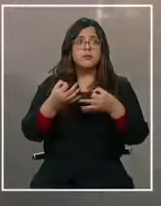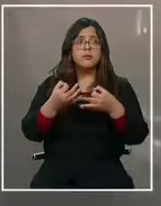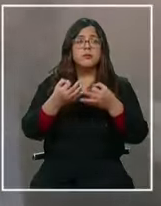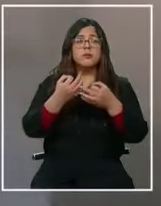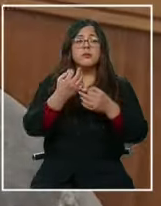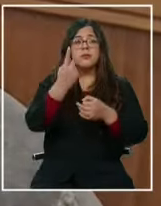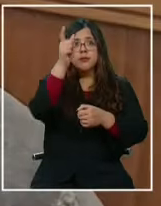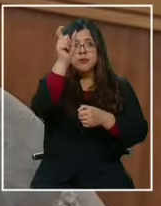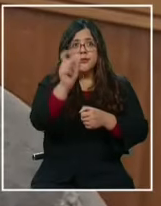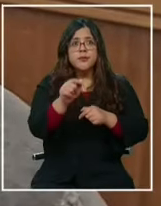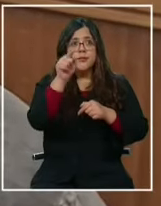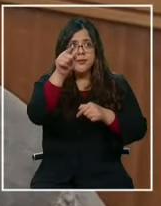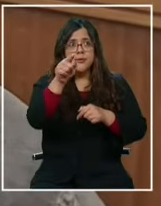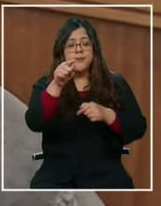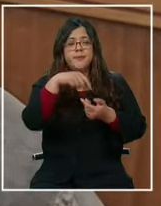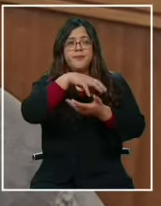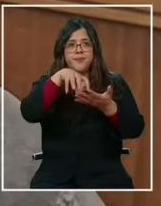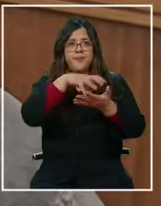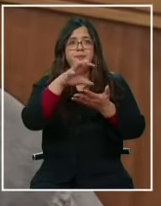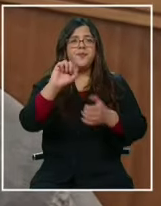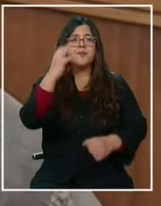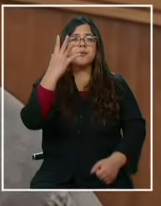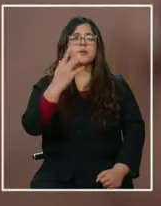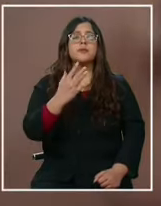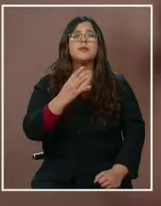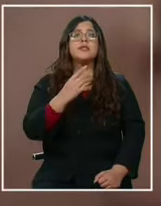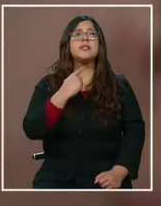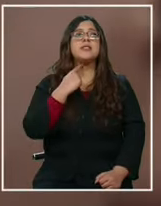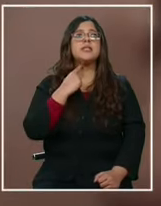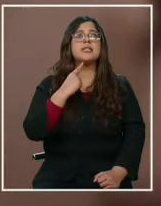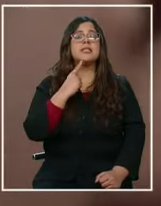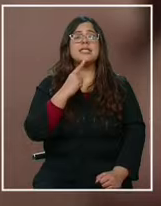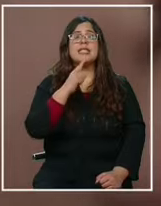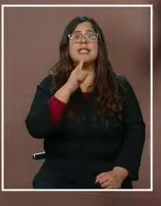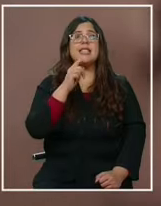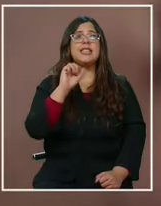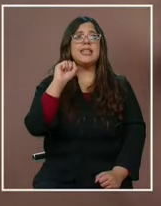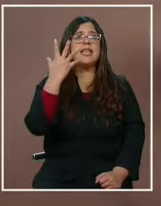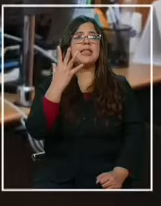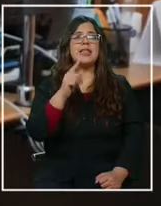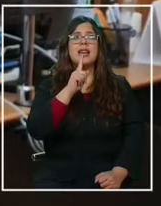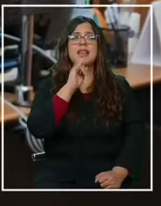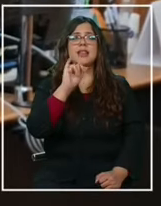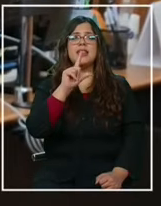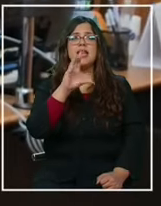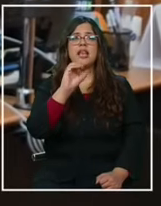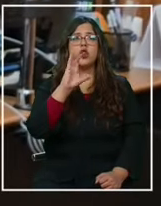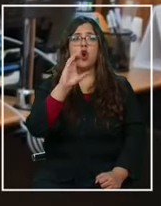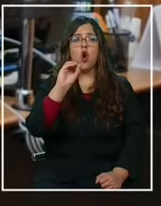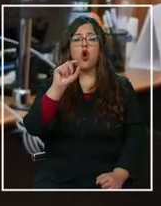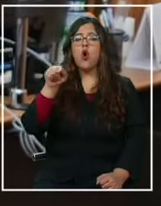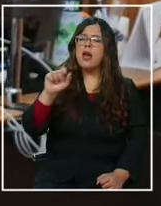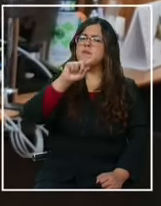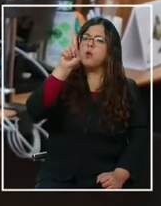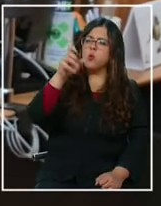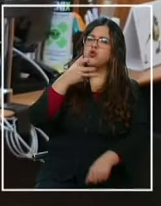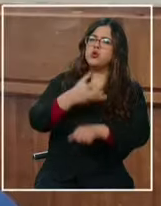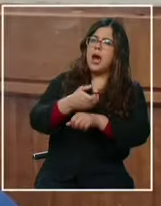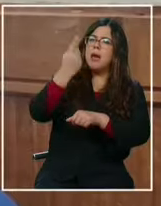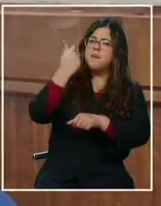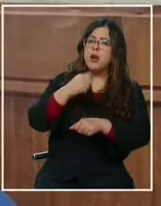vecinos de Quinta de Tilcoco. ¿Coincidencia? Pregunta que aún espera respuesta. Lo que sí plantea con seguridad la fiscalía